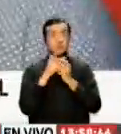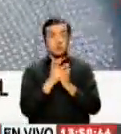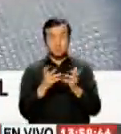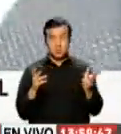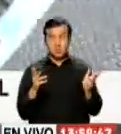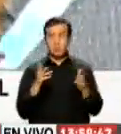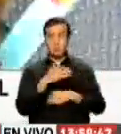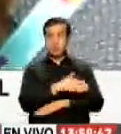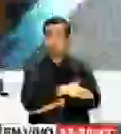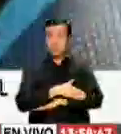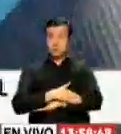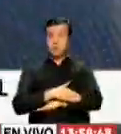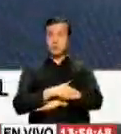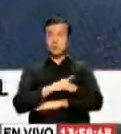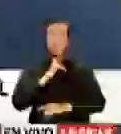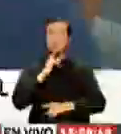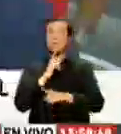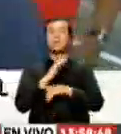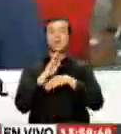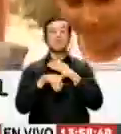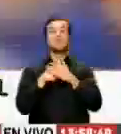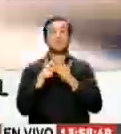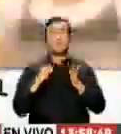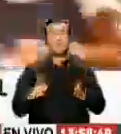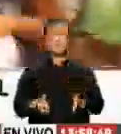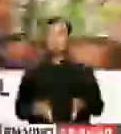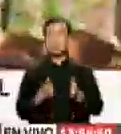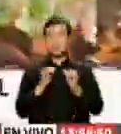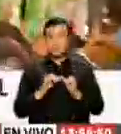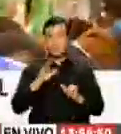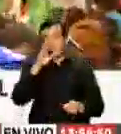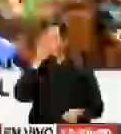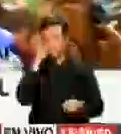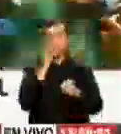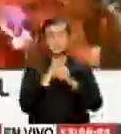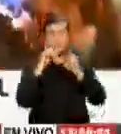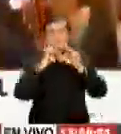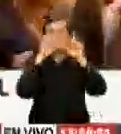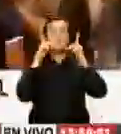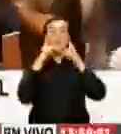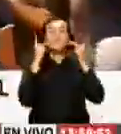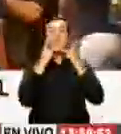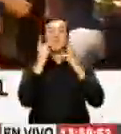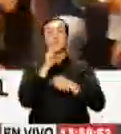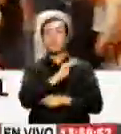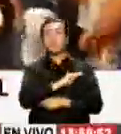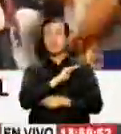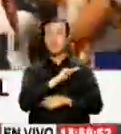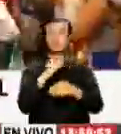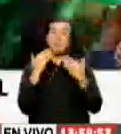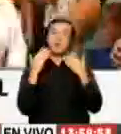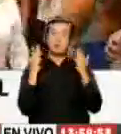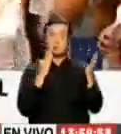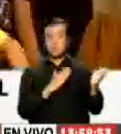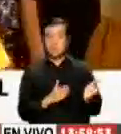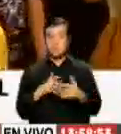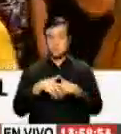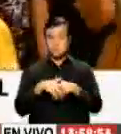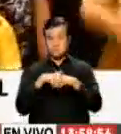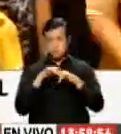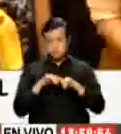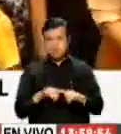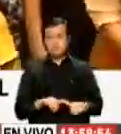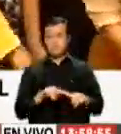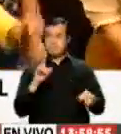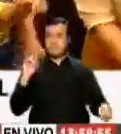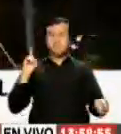utilizar las calles, para que podamos utilizar las vías. El propósito de la empresa pública municipal de Guayaquil es que este desfile se institucionalice